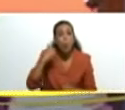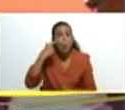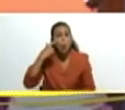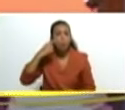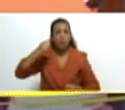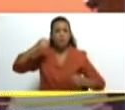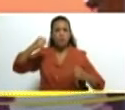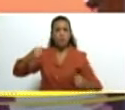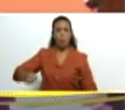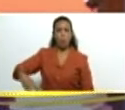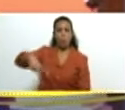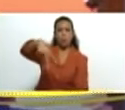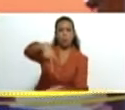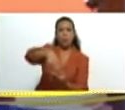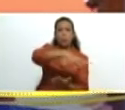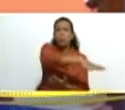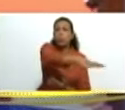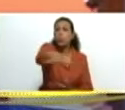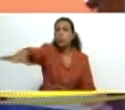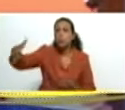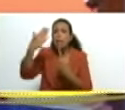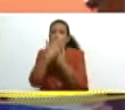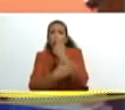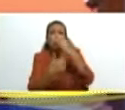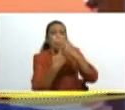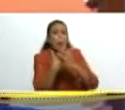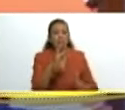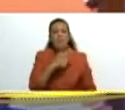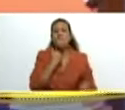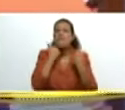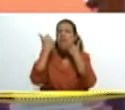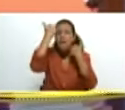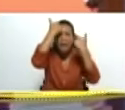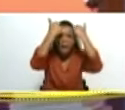paraba frente a los leprosos a tocar su piel.